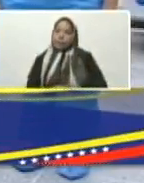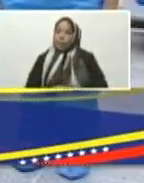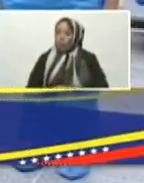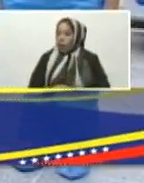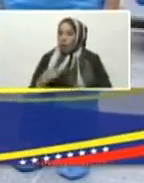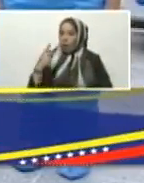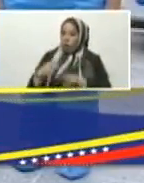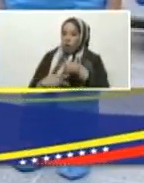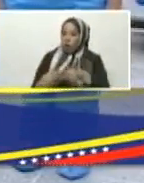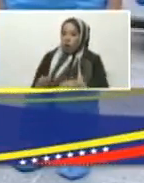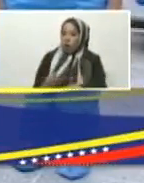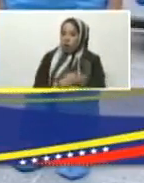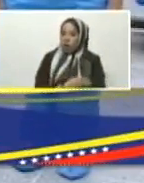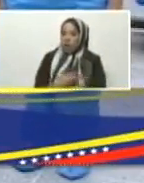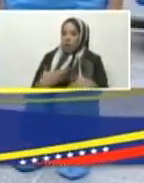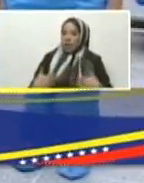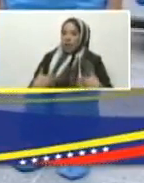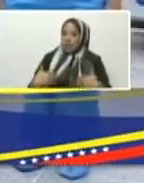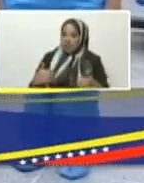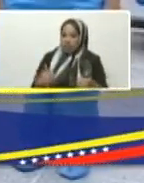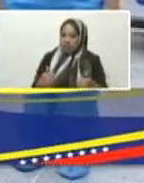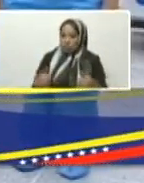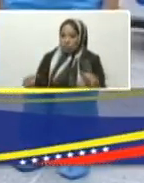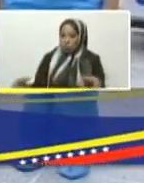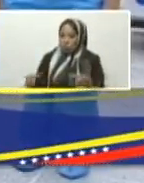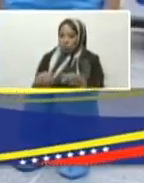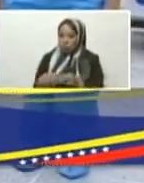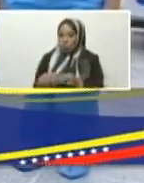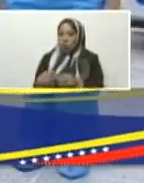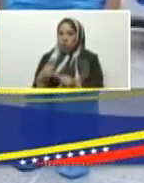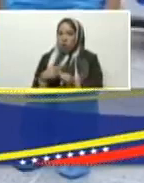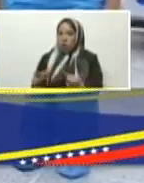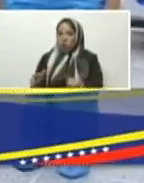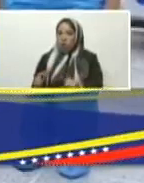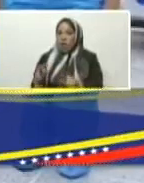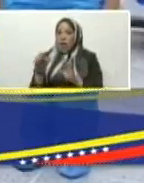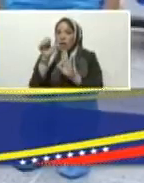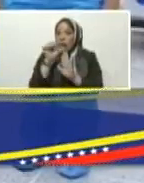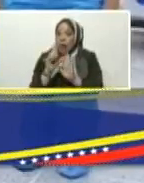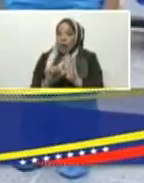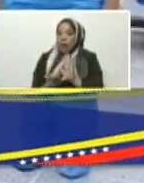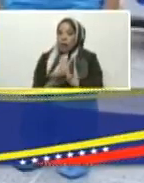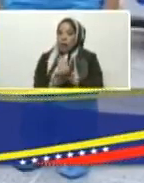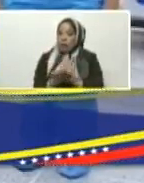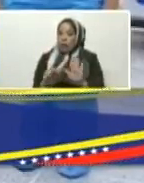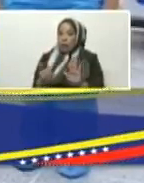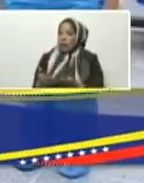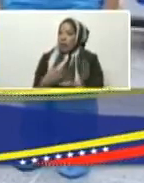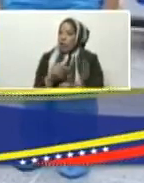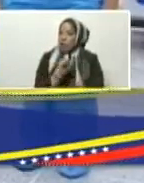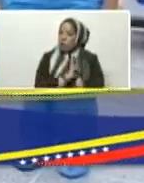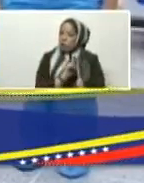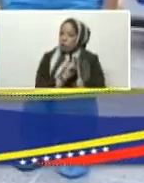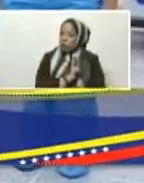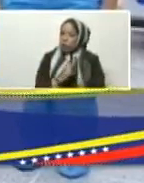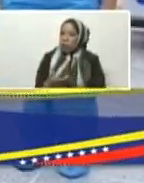ProSalud, el doctor Alfredo Trejo, y nuestro jefe del área quirúrgica y anestesiología, el doctor Adrúbal